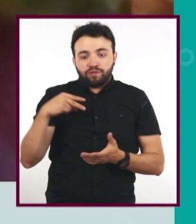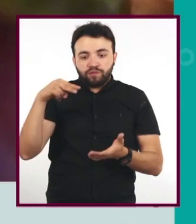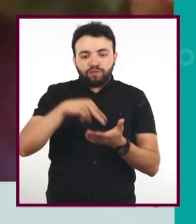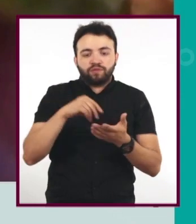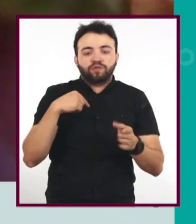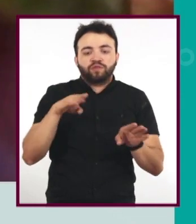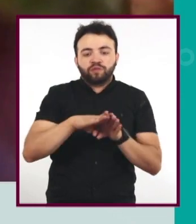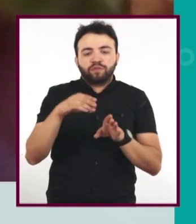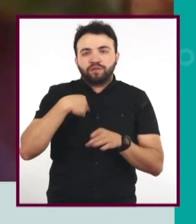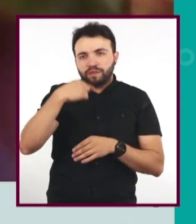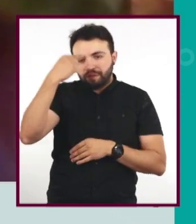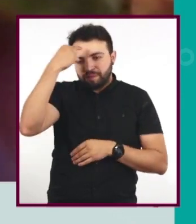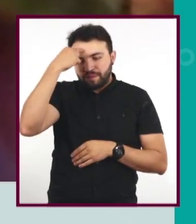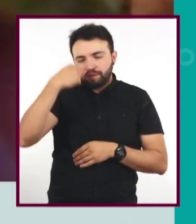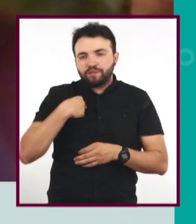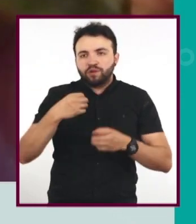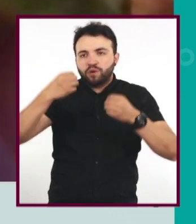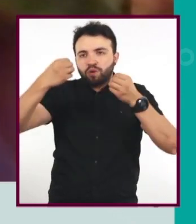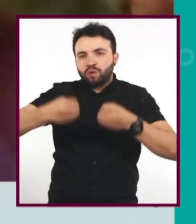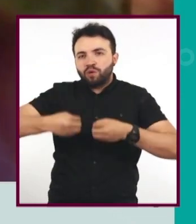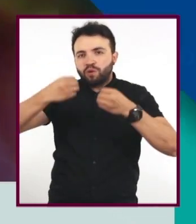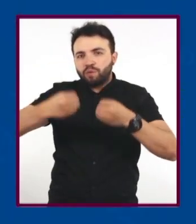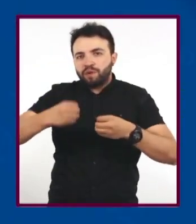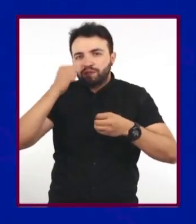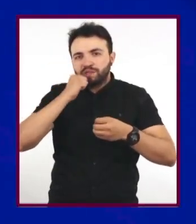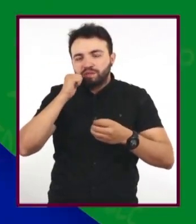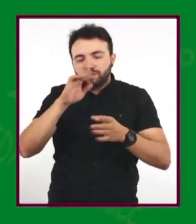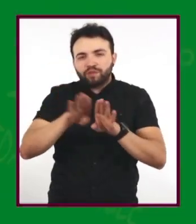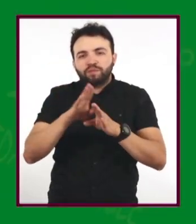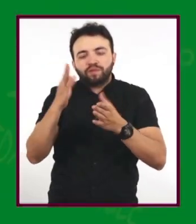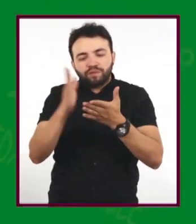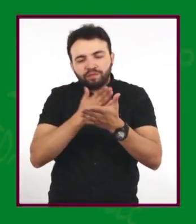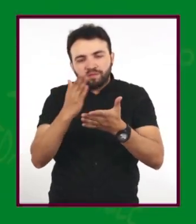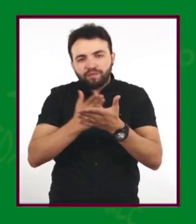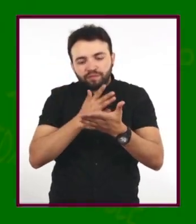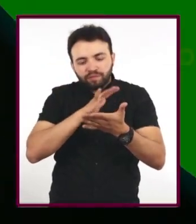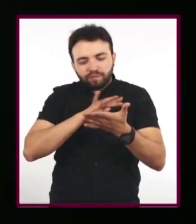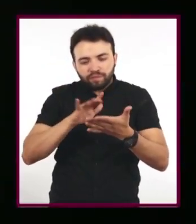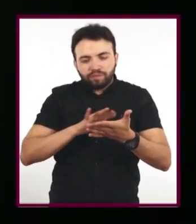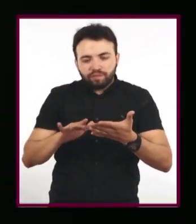ocupada y no hace que yo pueda pensar en otra cosa si no es eso.